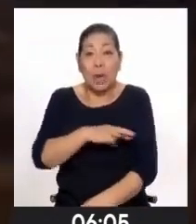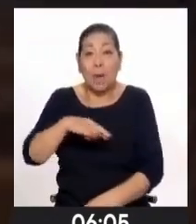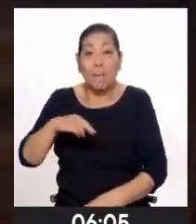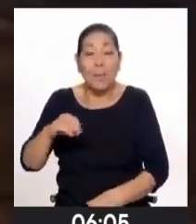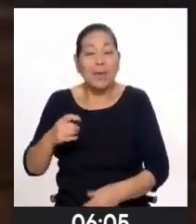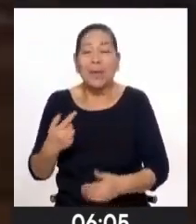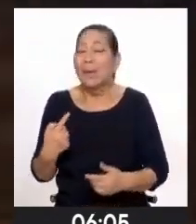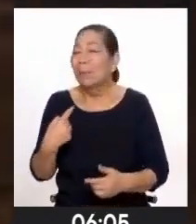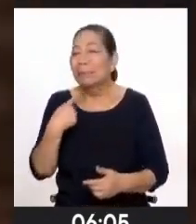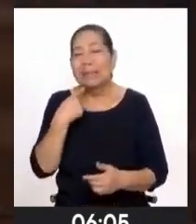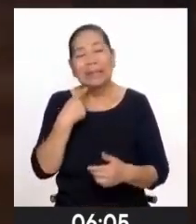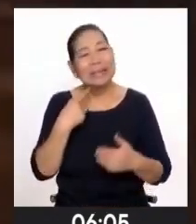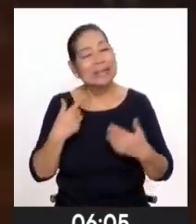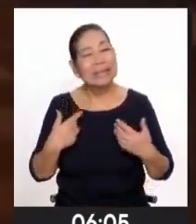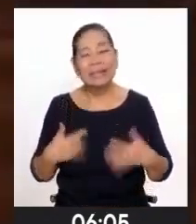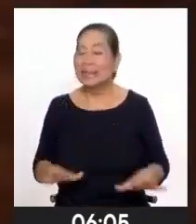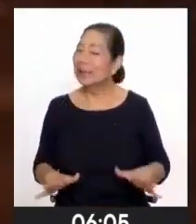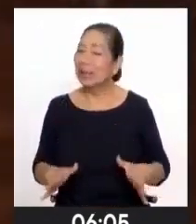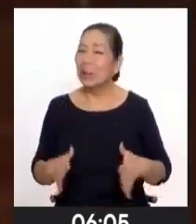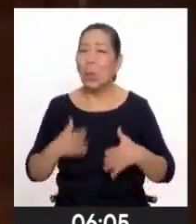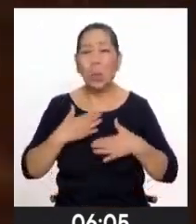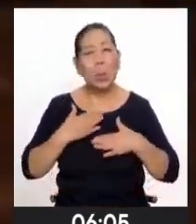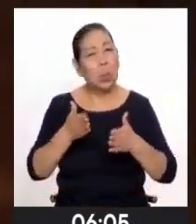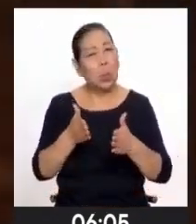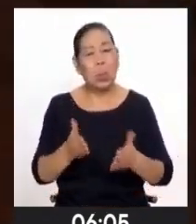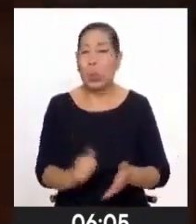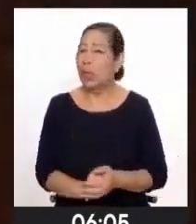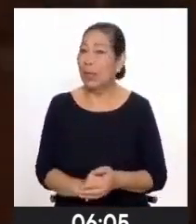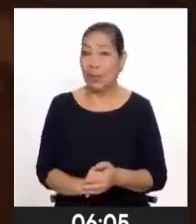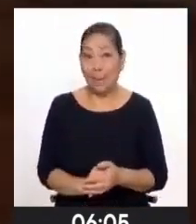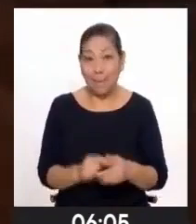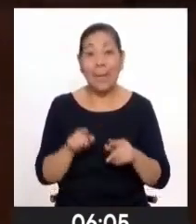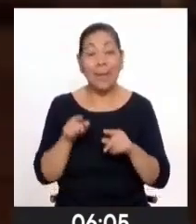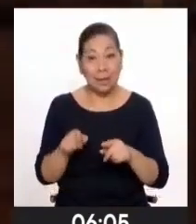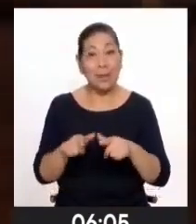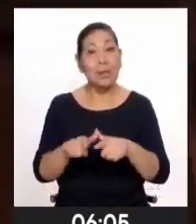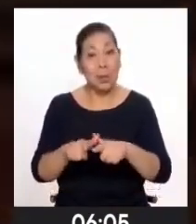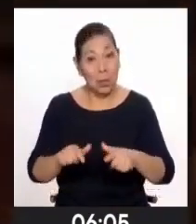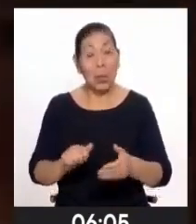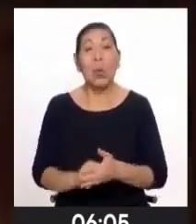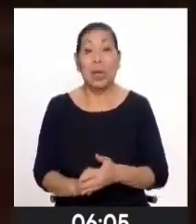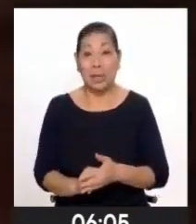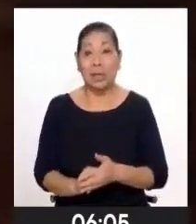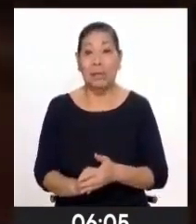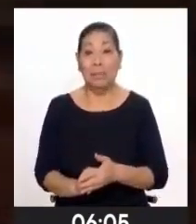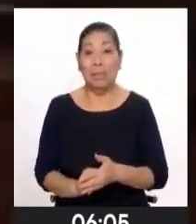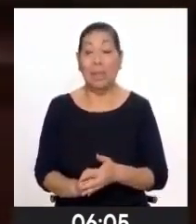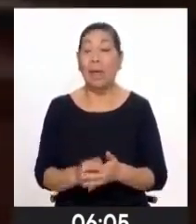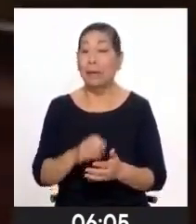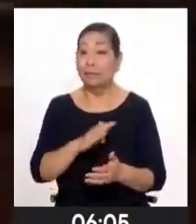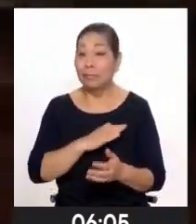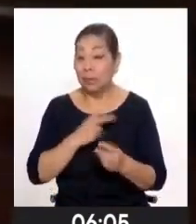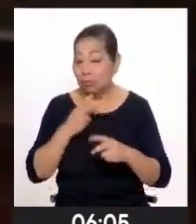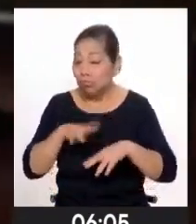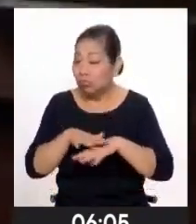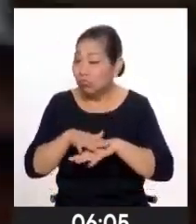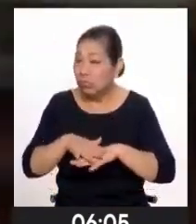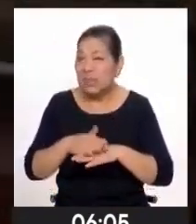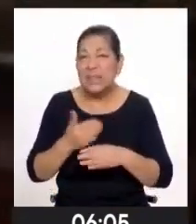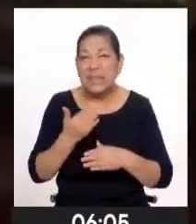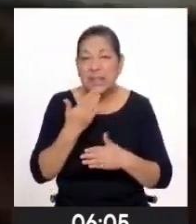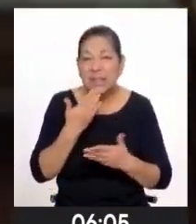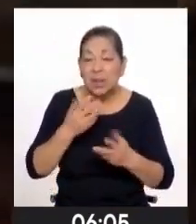el distrito de punta de bombón la república se contactó con el comandante pnp Elmer Ramos Chávez y terminó por revalidar esta